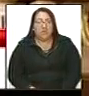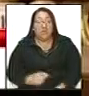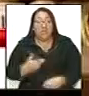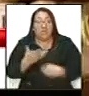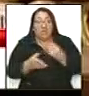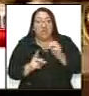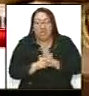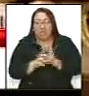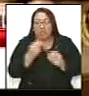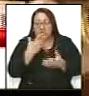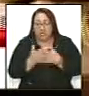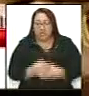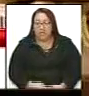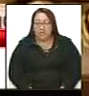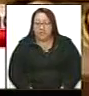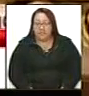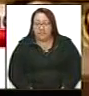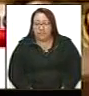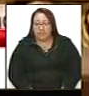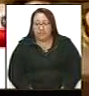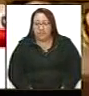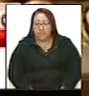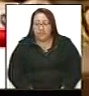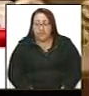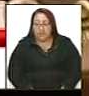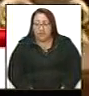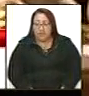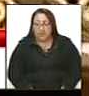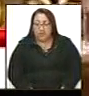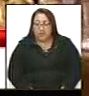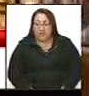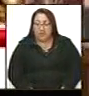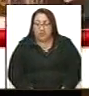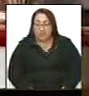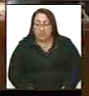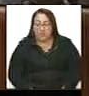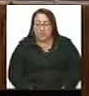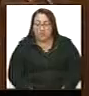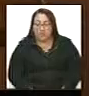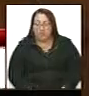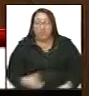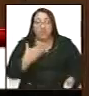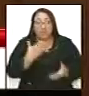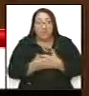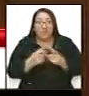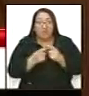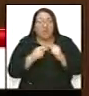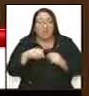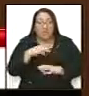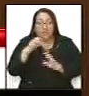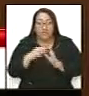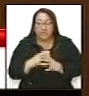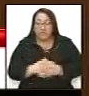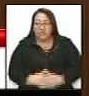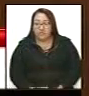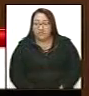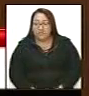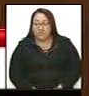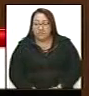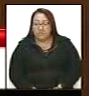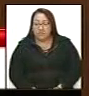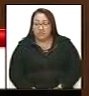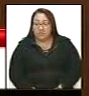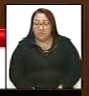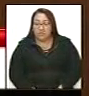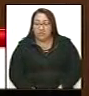esta ley, Presidente, y muchísimas gracias. Agradecemos la participación del congresista Jorge Meléndez en este proyecto, que es autor,